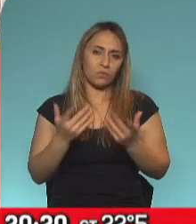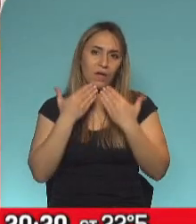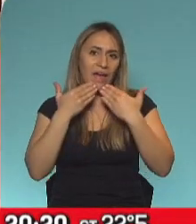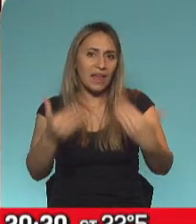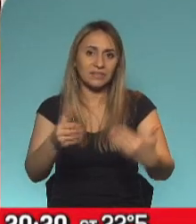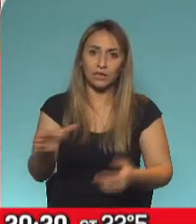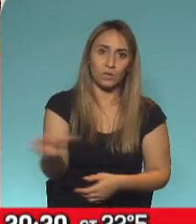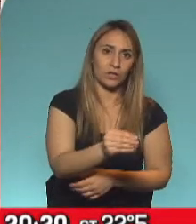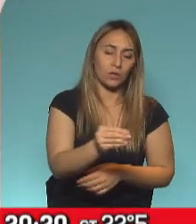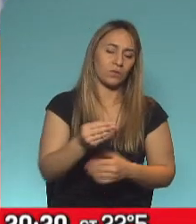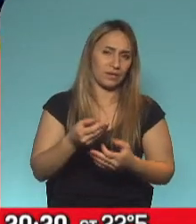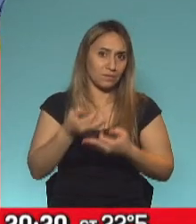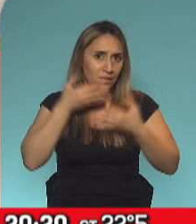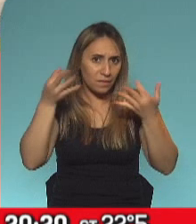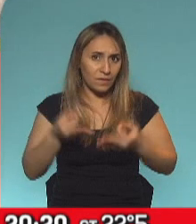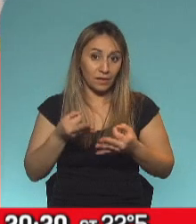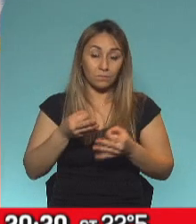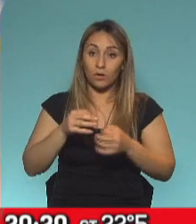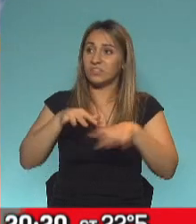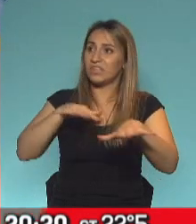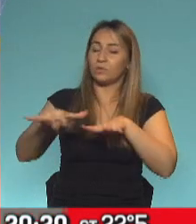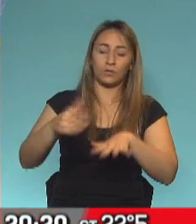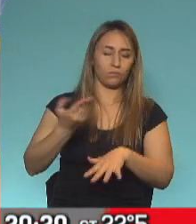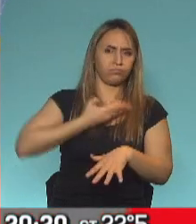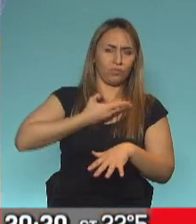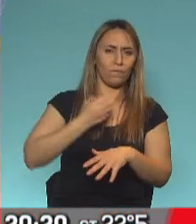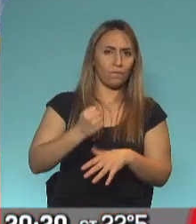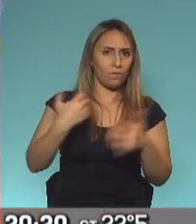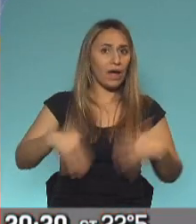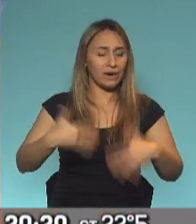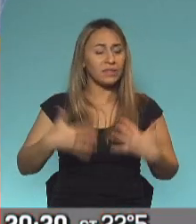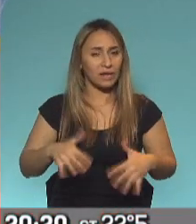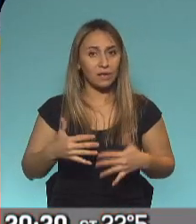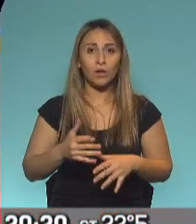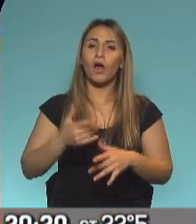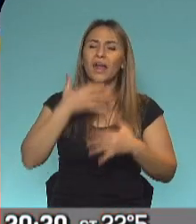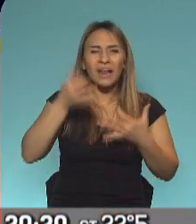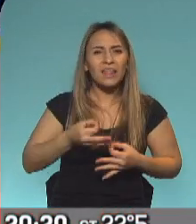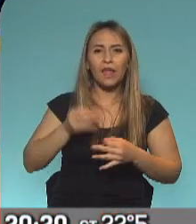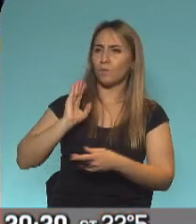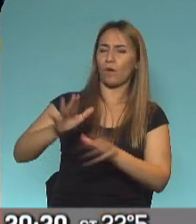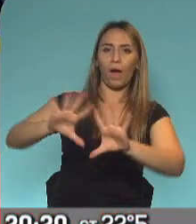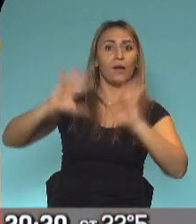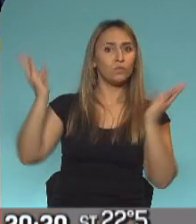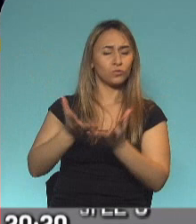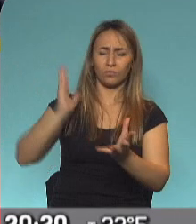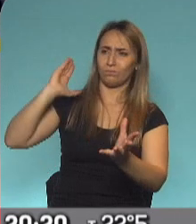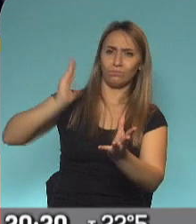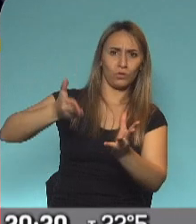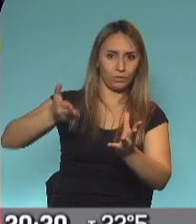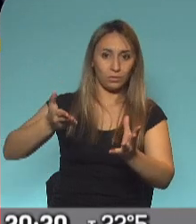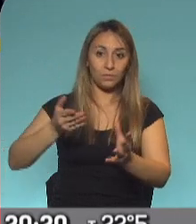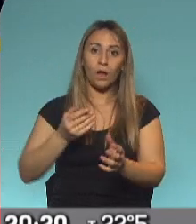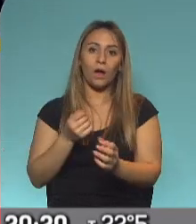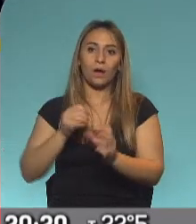porque efectivamente esto es algo que nos ha golpeado. Esto es algo que golpeó al mundo, pero que golpeó a un país en